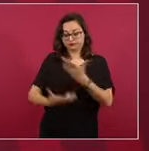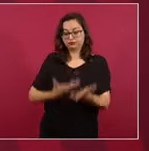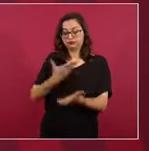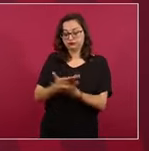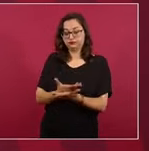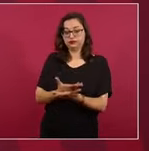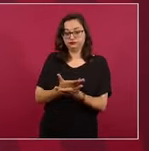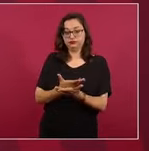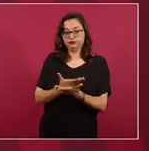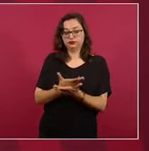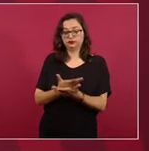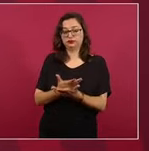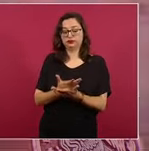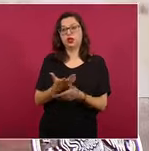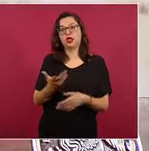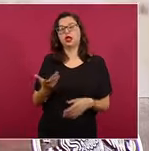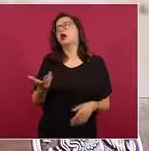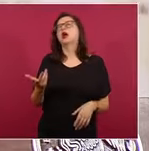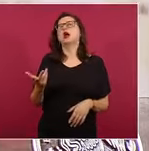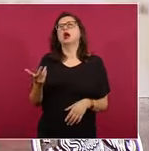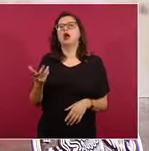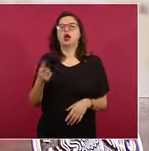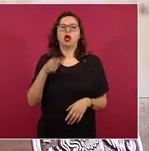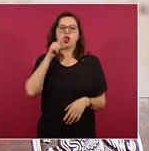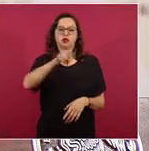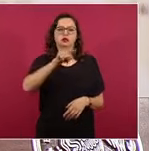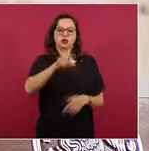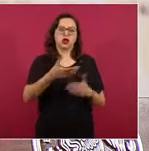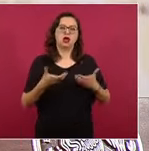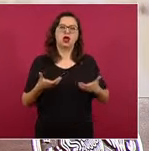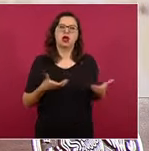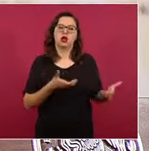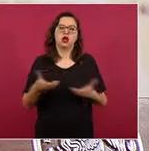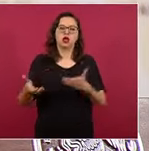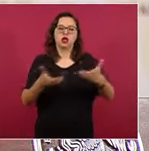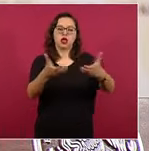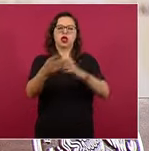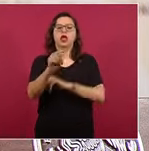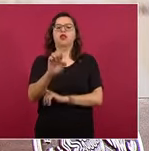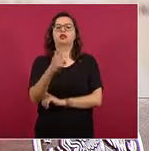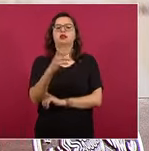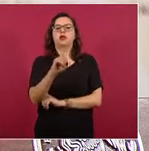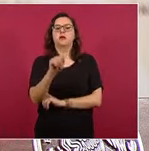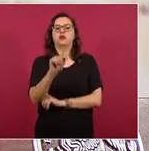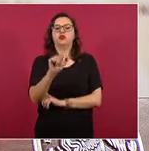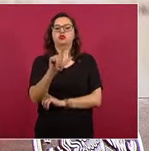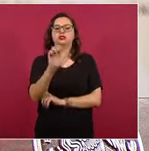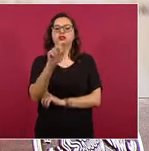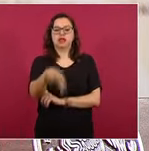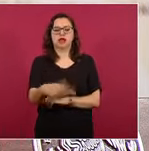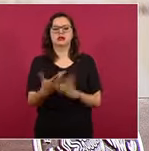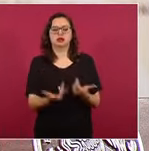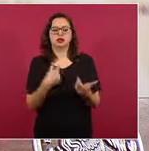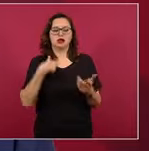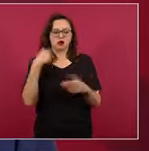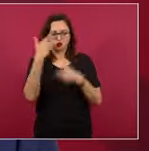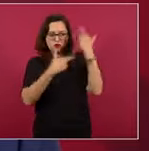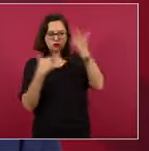una supervisión que hicimos a la carretera de Tepoztlán, lo recuerdo,